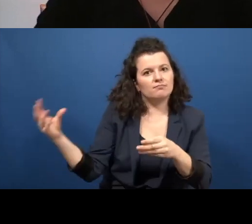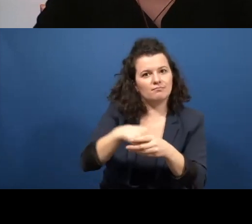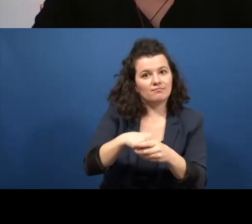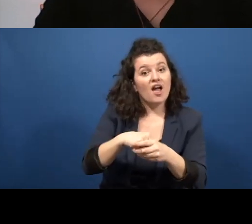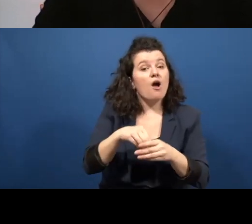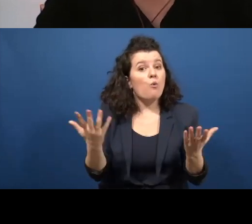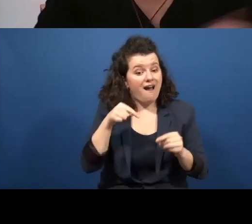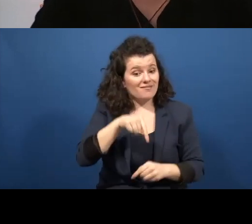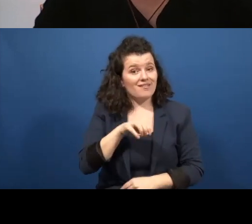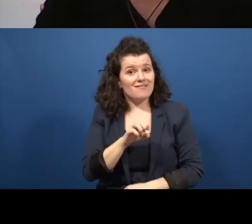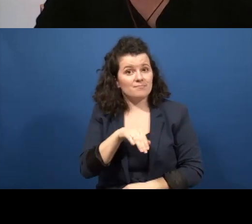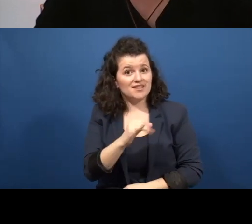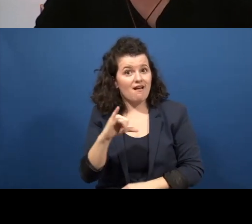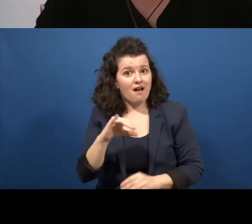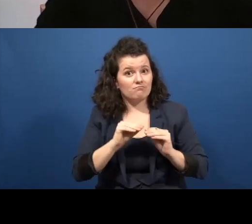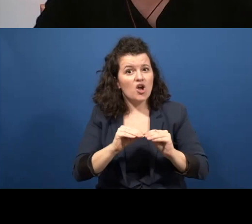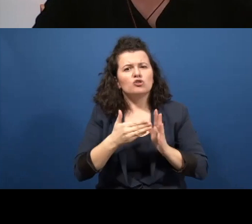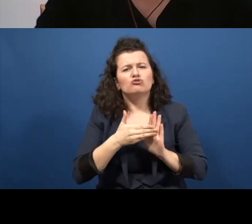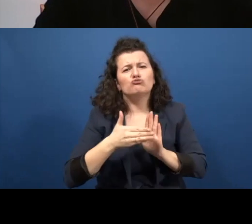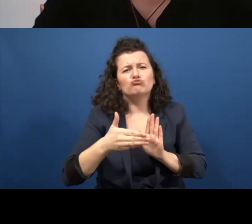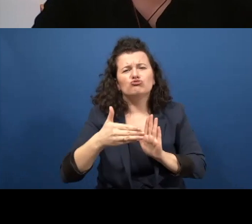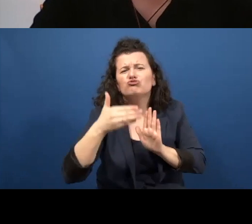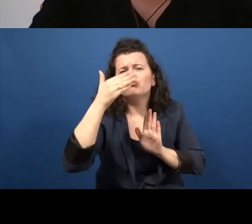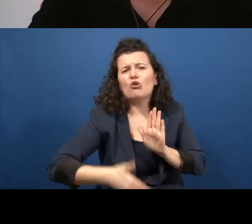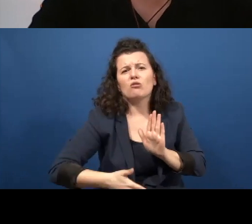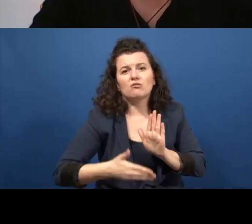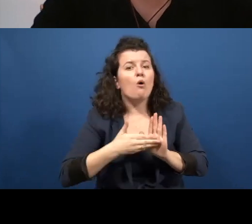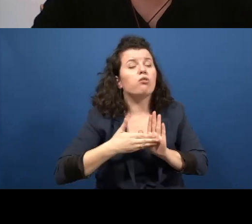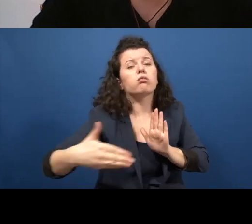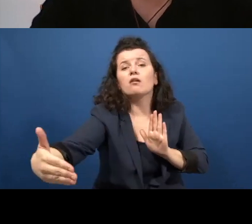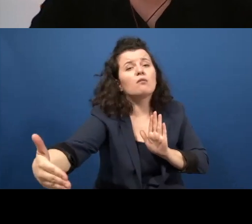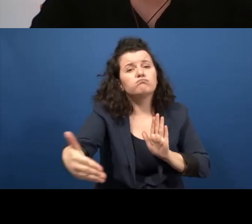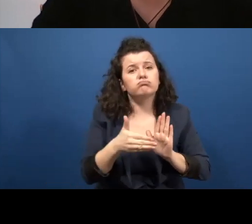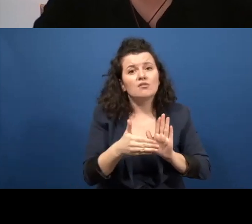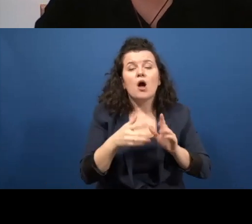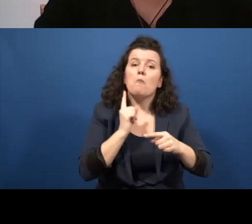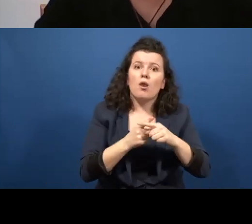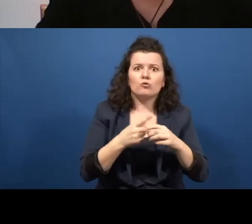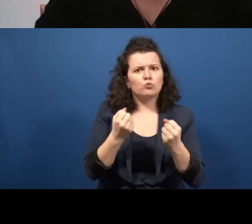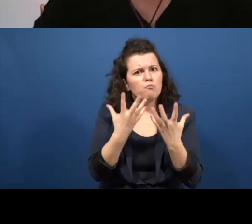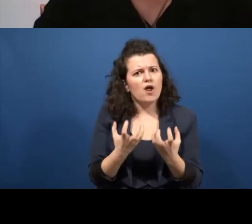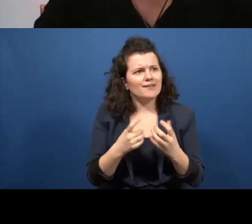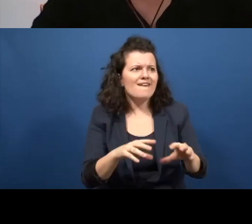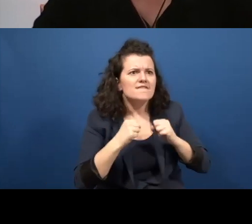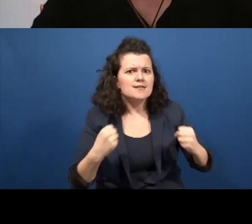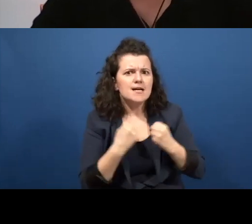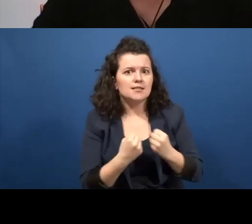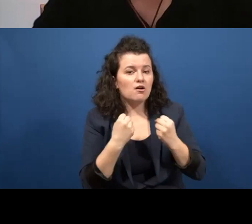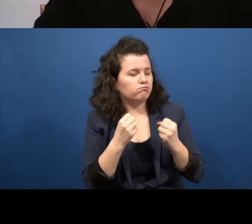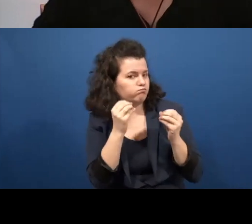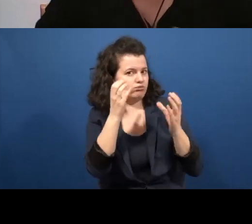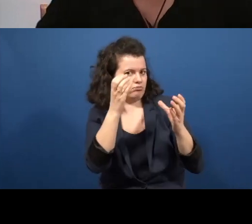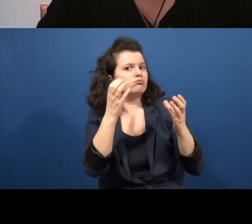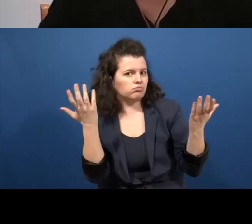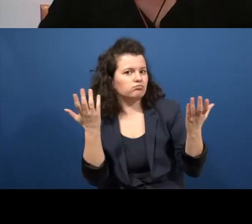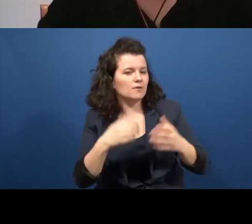en términos de los intérpretes empíricos en lengua de signos, ya que hay quienes trabajan en el sector